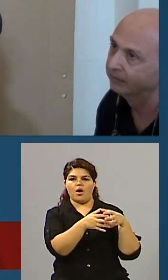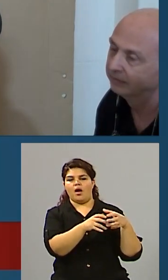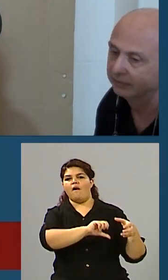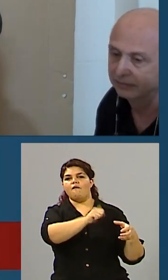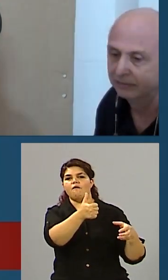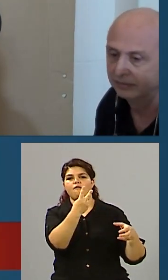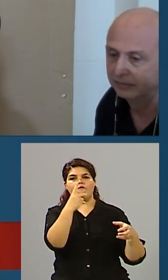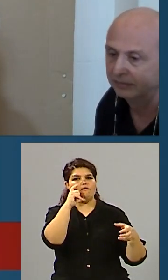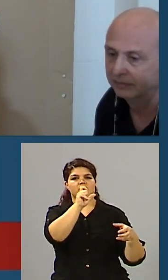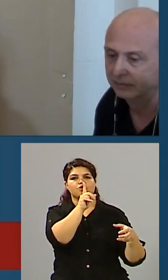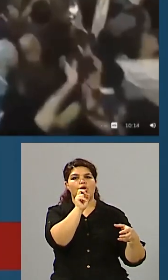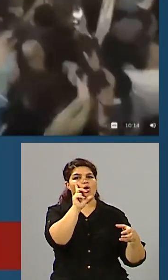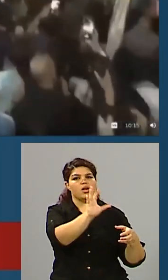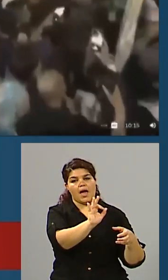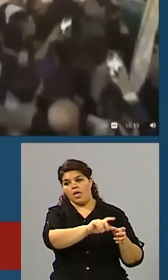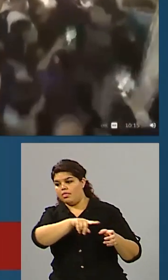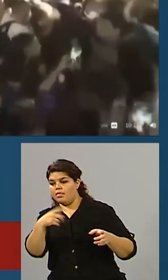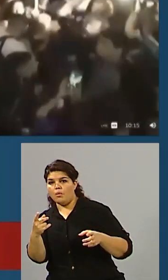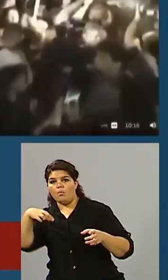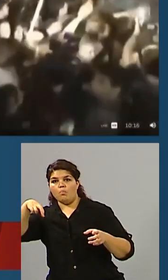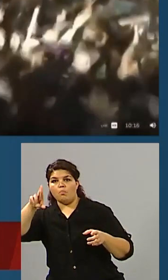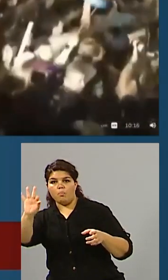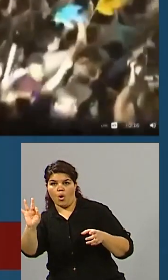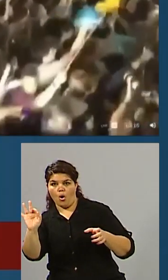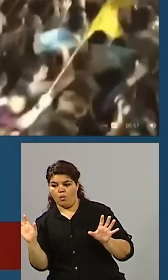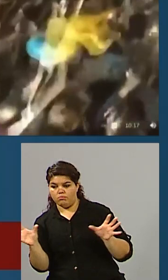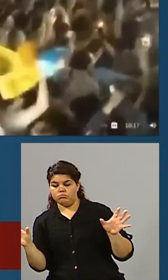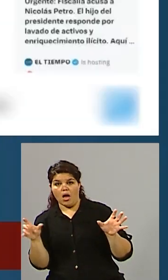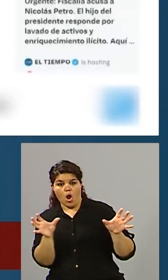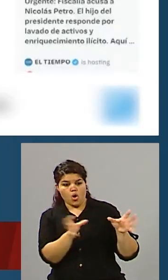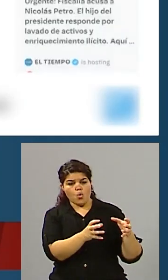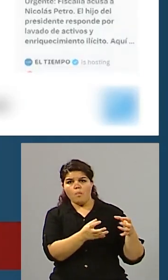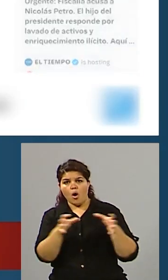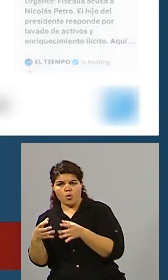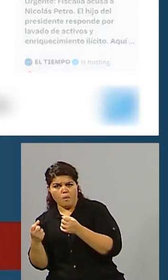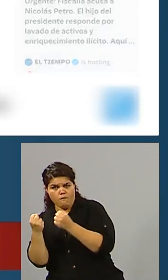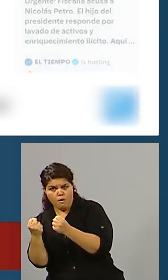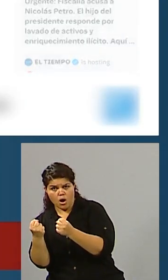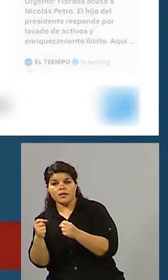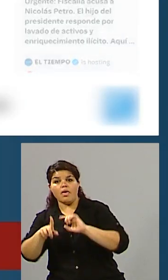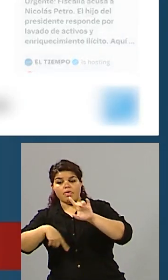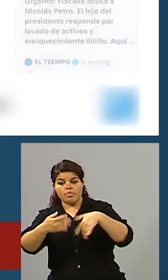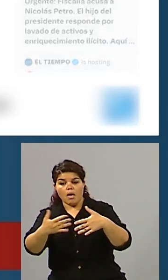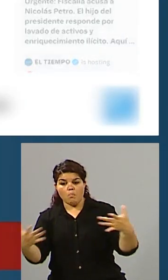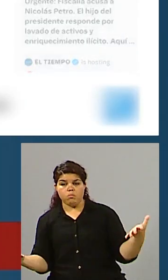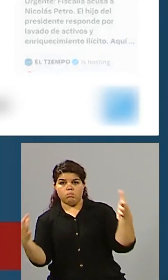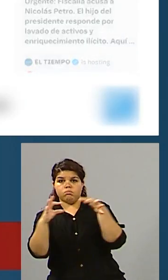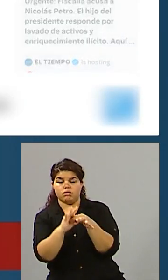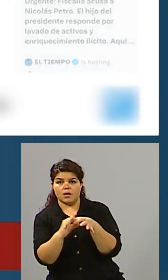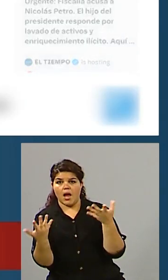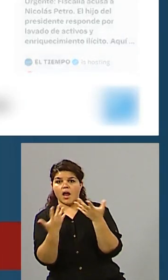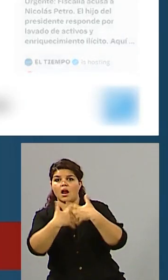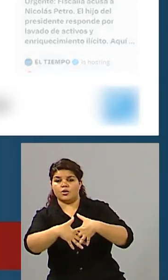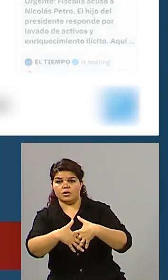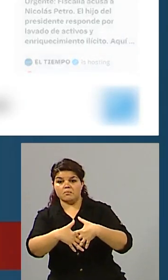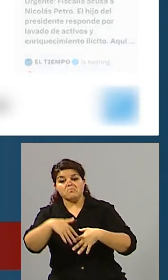particularmente en Ciudad de Buenos Aires primero, pero luego con una capacidad de nacionalización. Y hoy vamos a tener una nueva manera de tener que entender